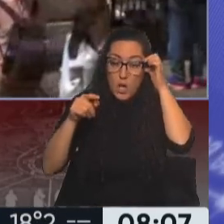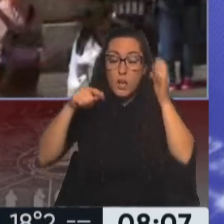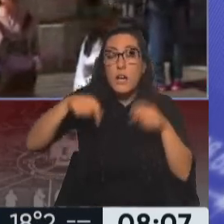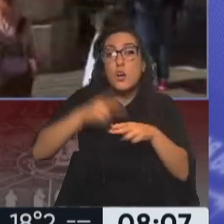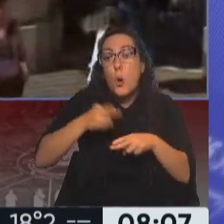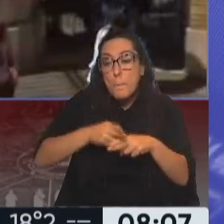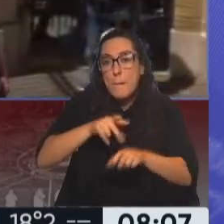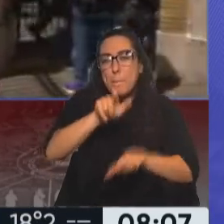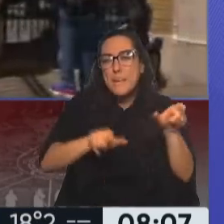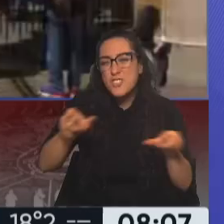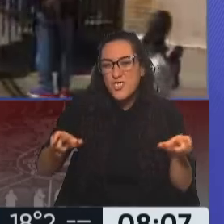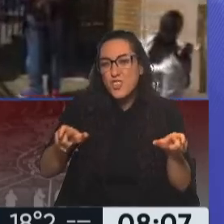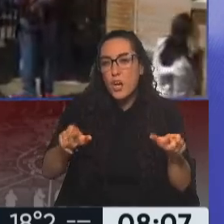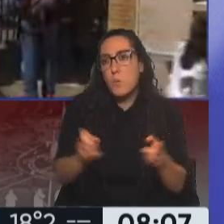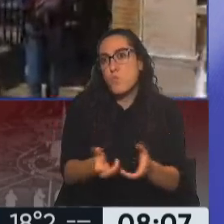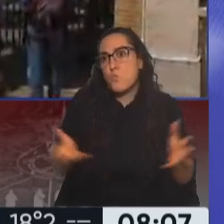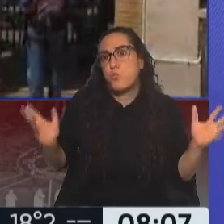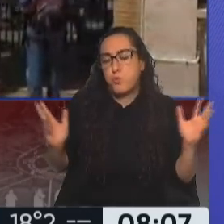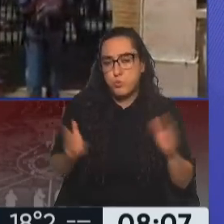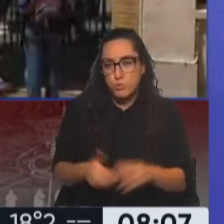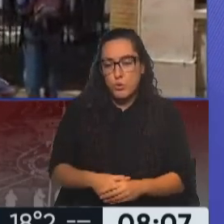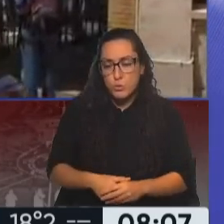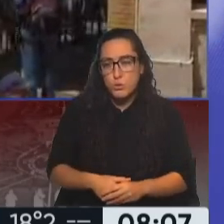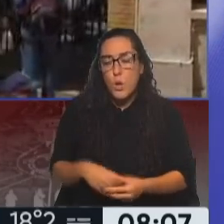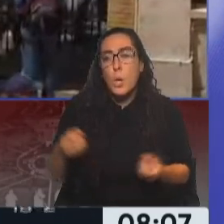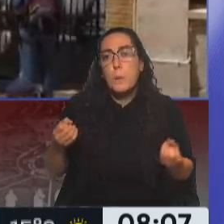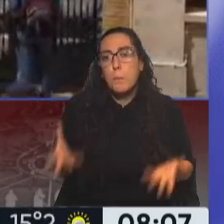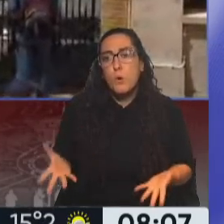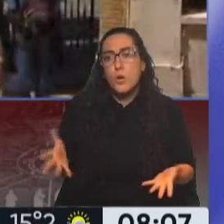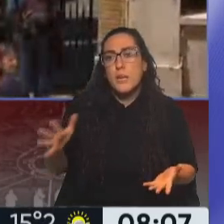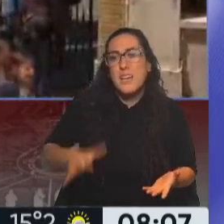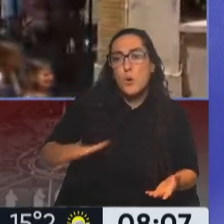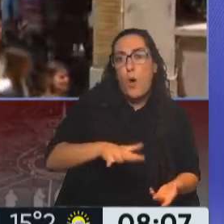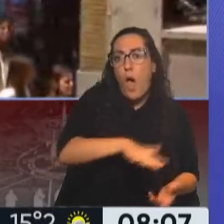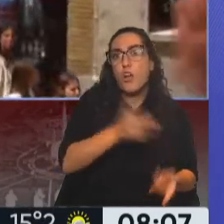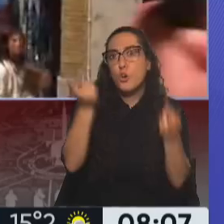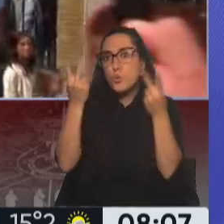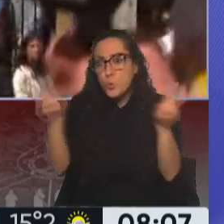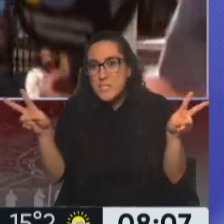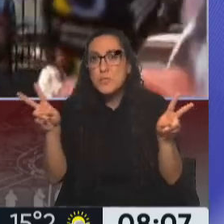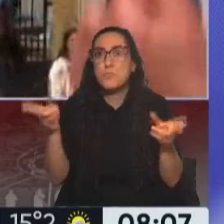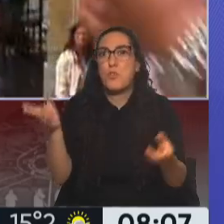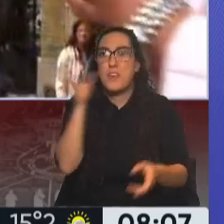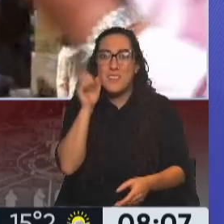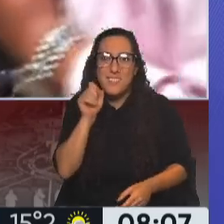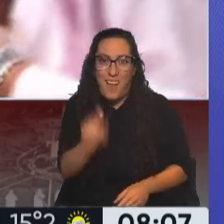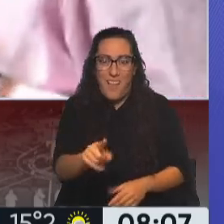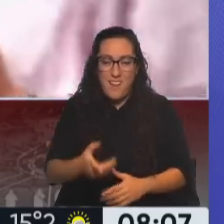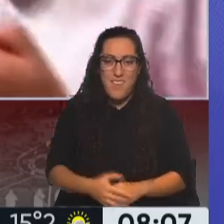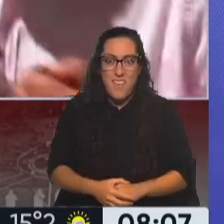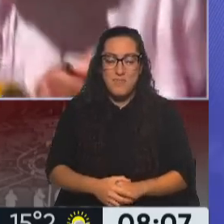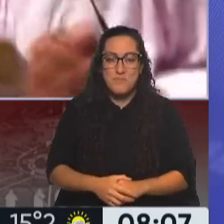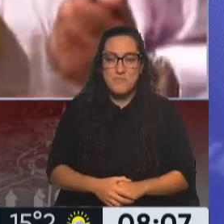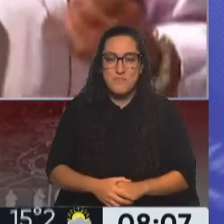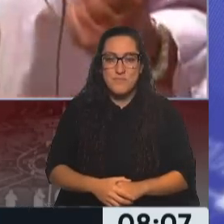hay muchísima gente más de la habitual, porque también es epicentro de turismo interno dentro de